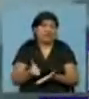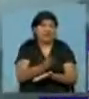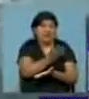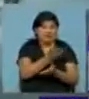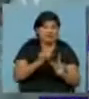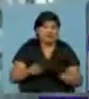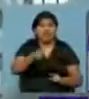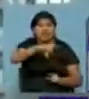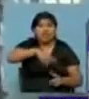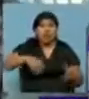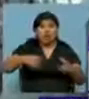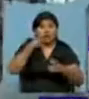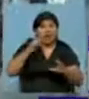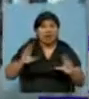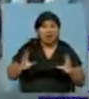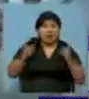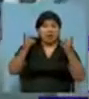y malestar.